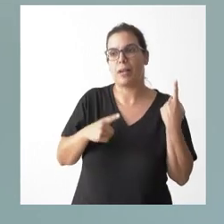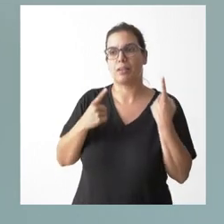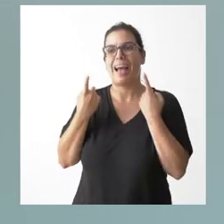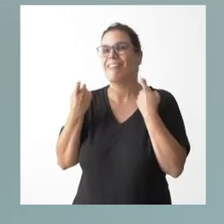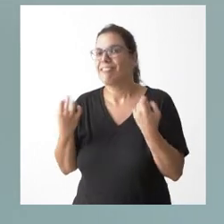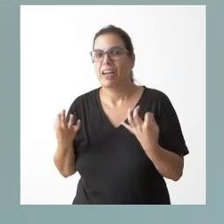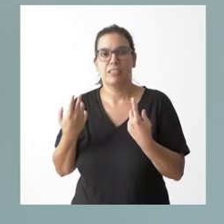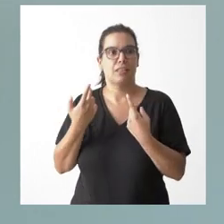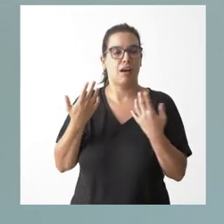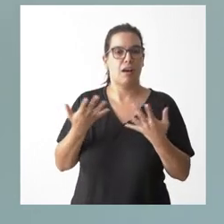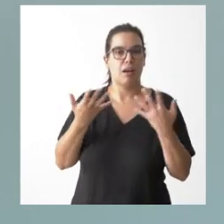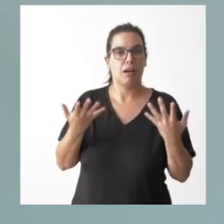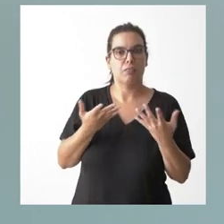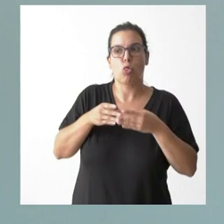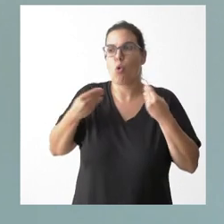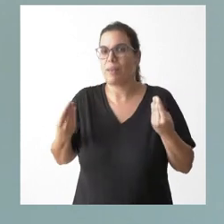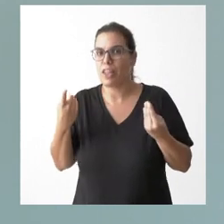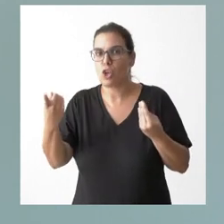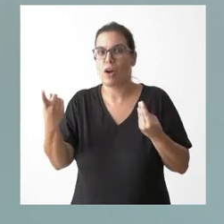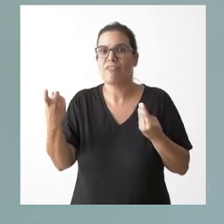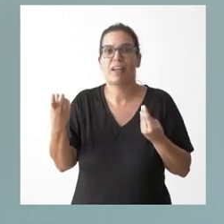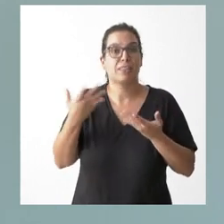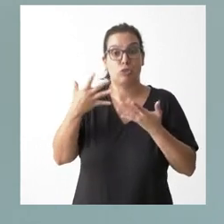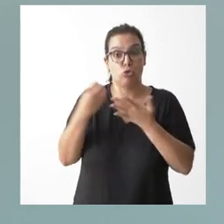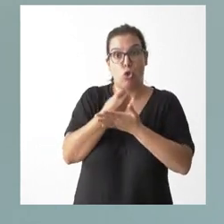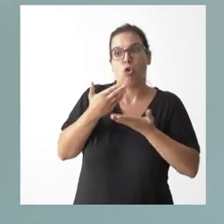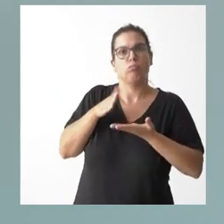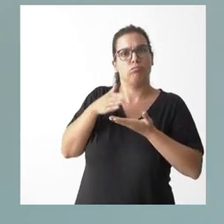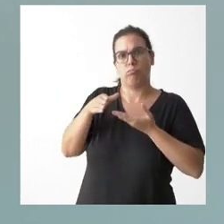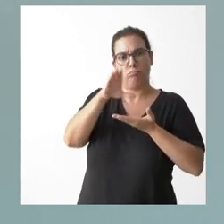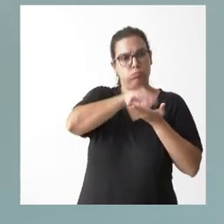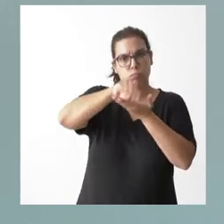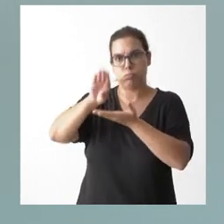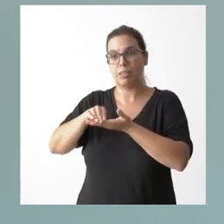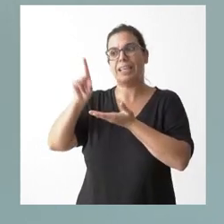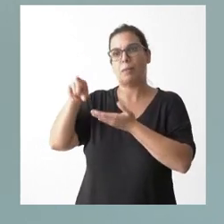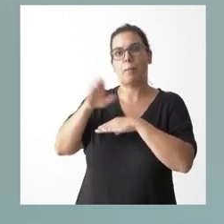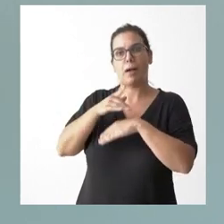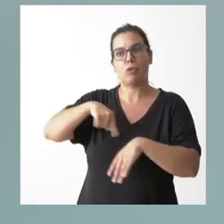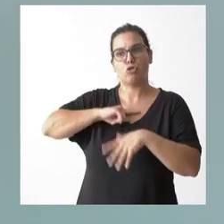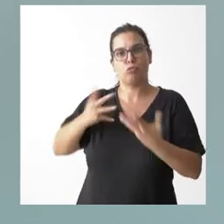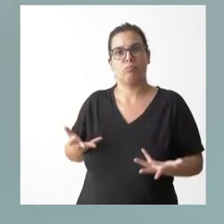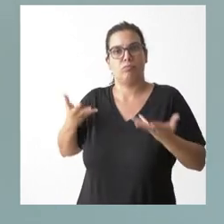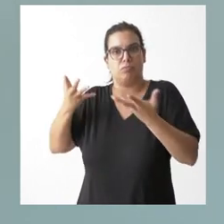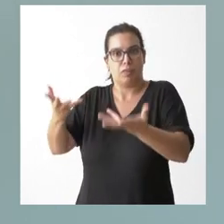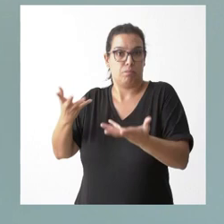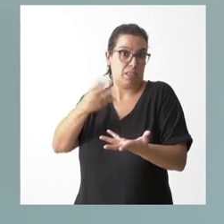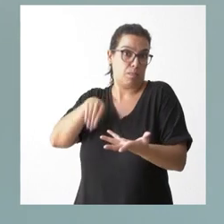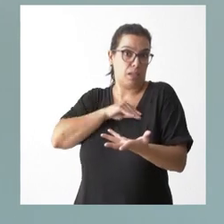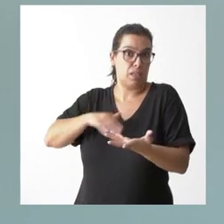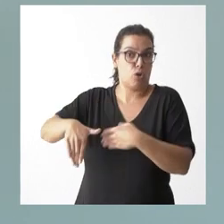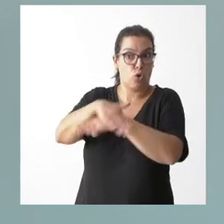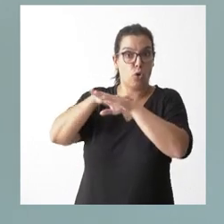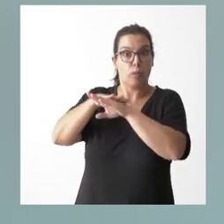necesidad, la documentación que precisan, pero también para poner a disposición de España y del Gobierno,